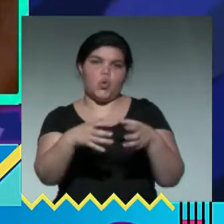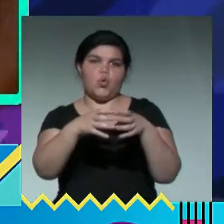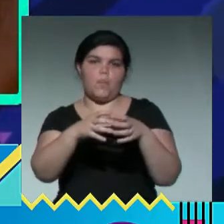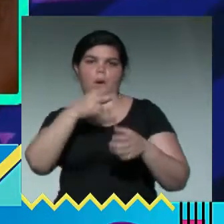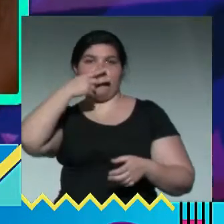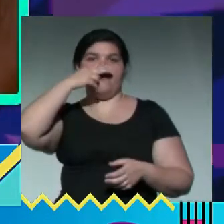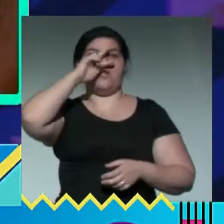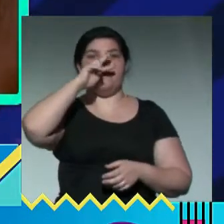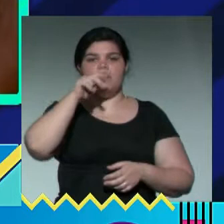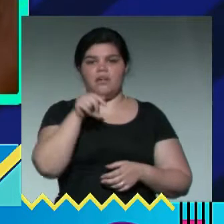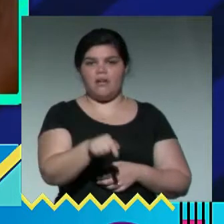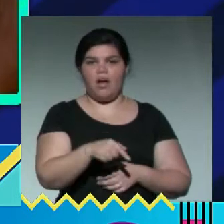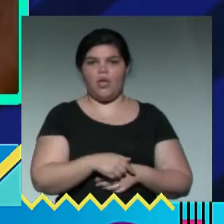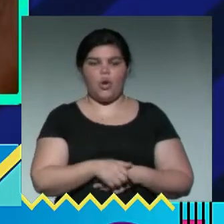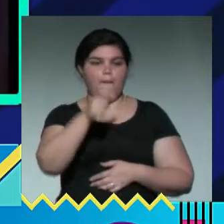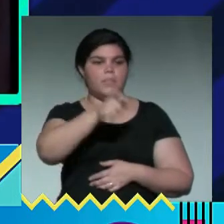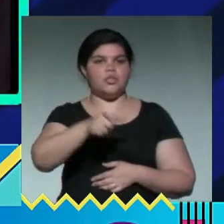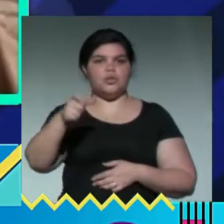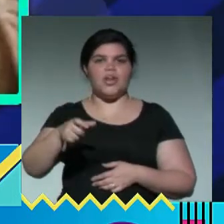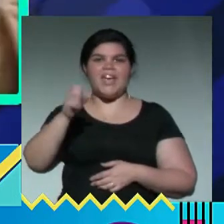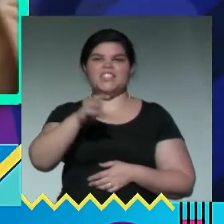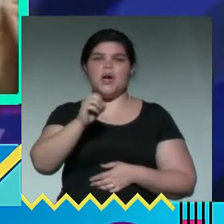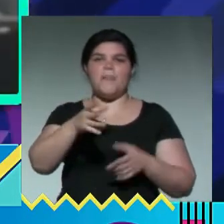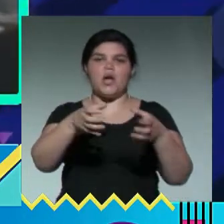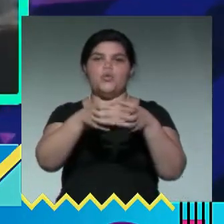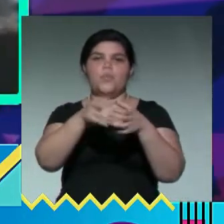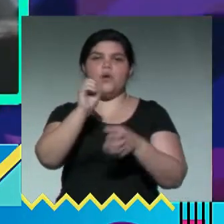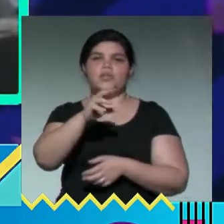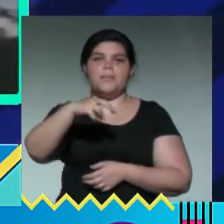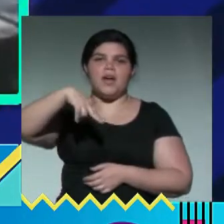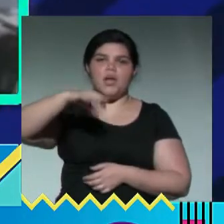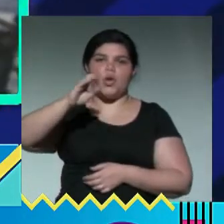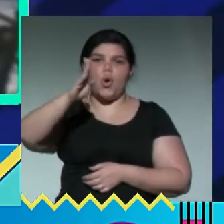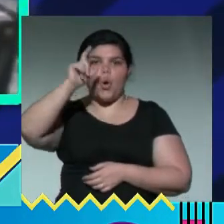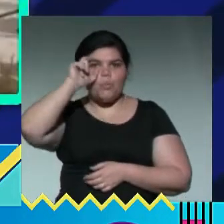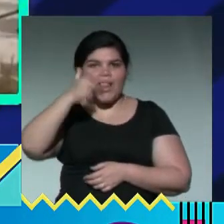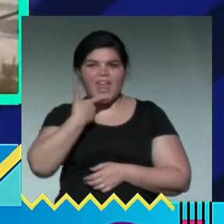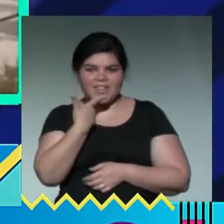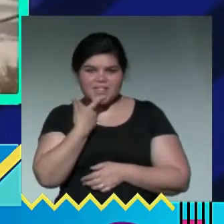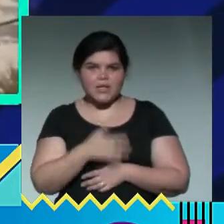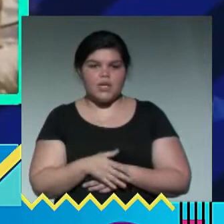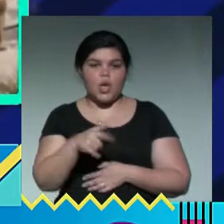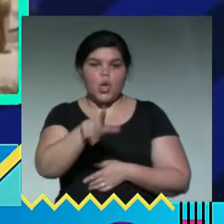la élite, los nobles, los notables, eran un grupo pequeño en